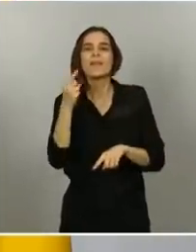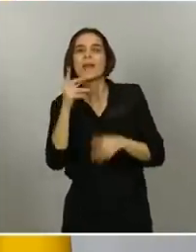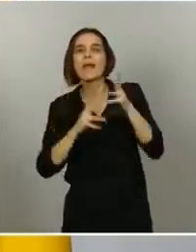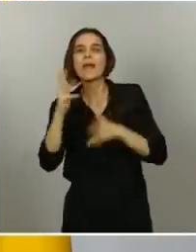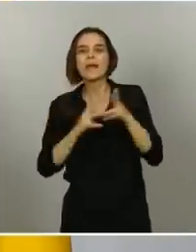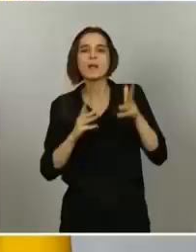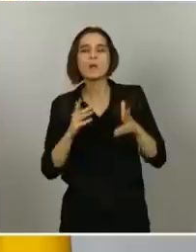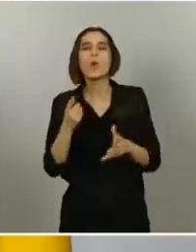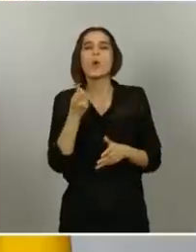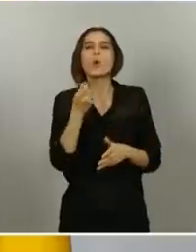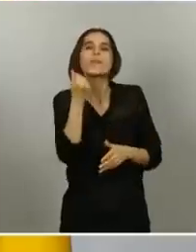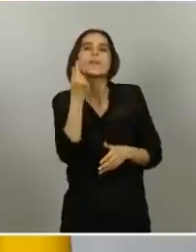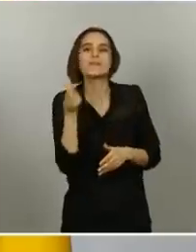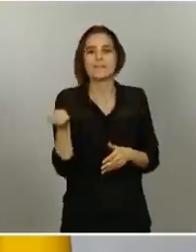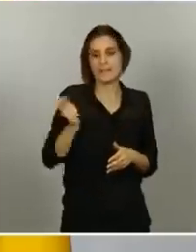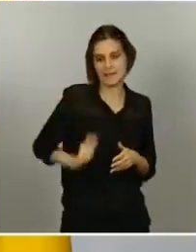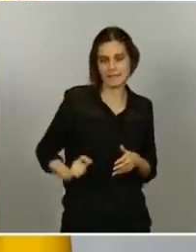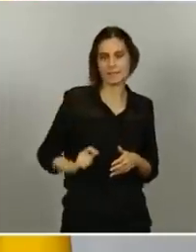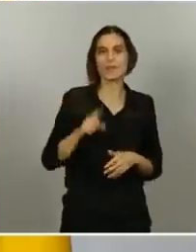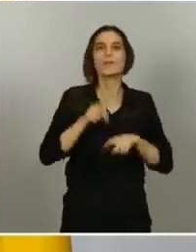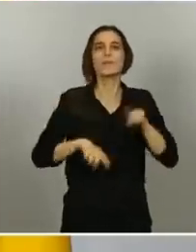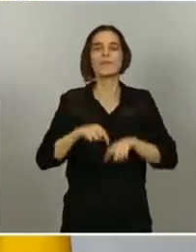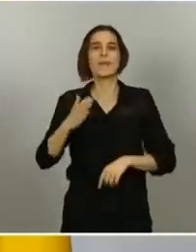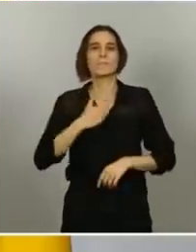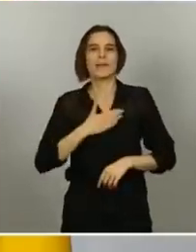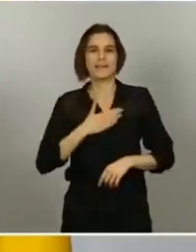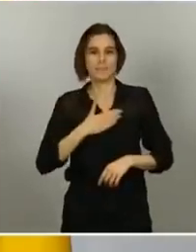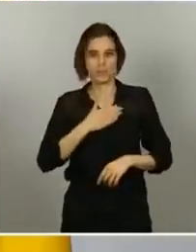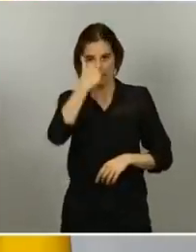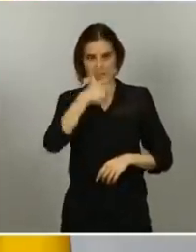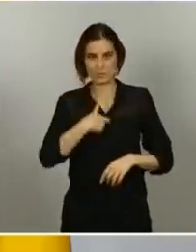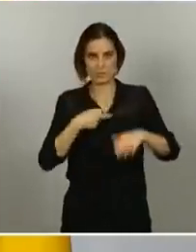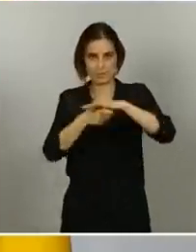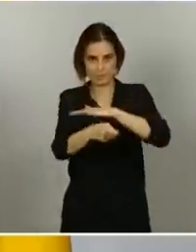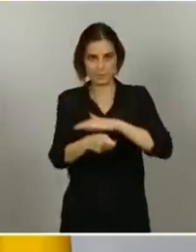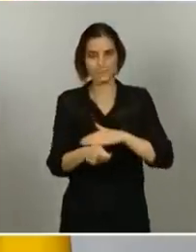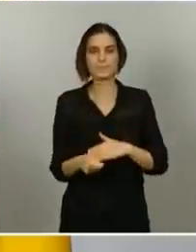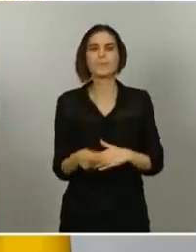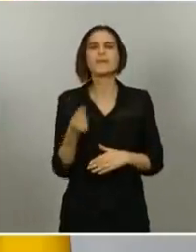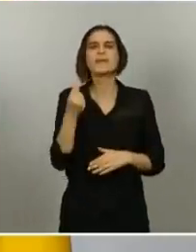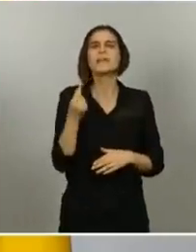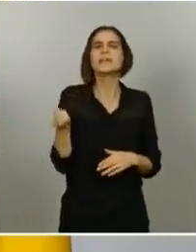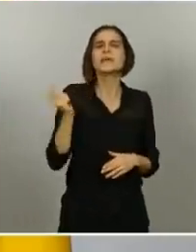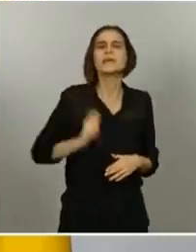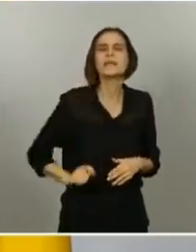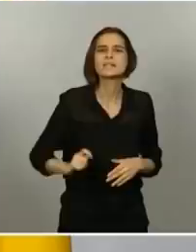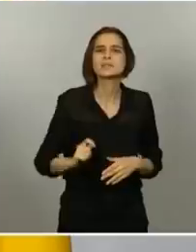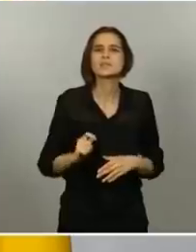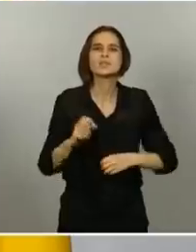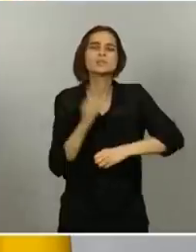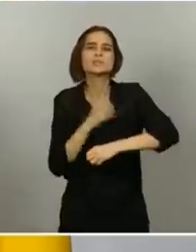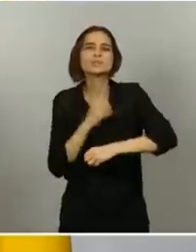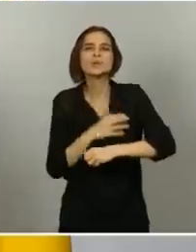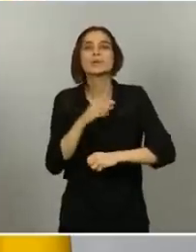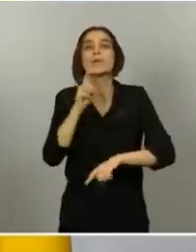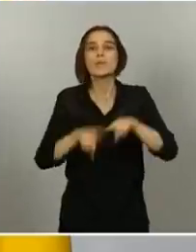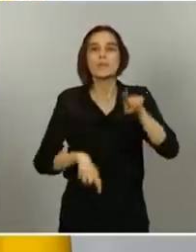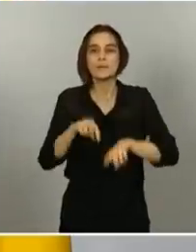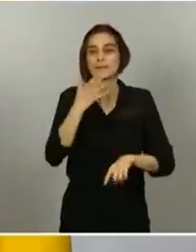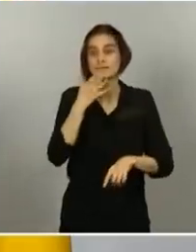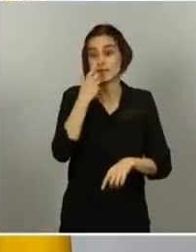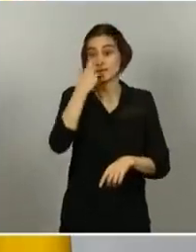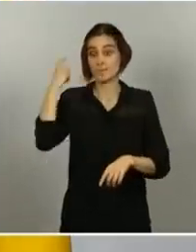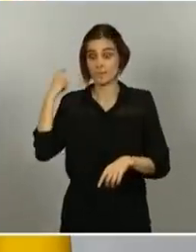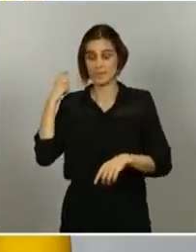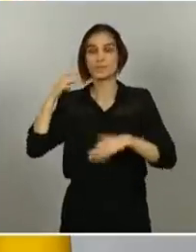respecto aos ingresos se pode solicitar se os ingresos totales do ano anterior son inferiores á renta garantizada anual de acordo